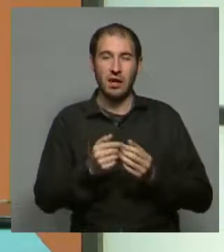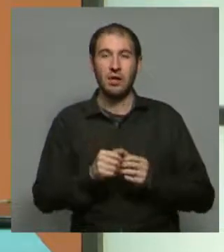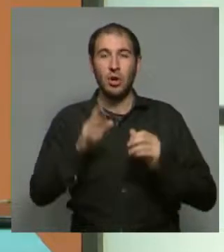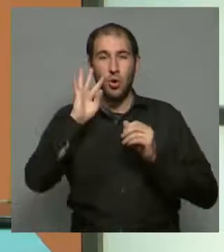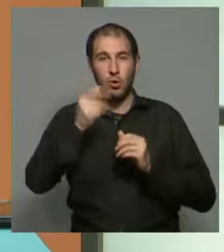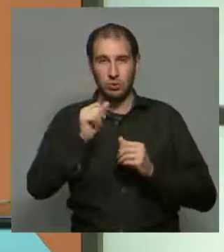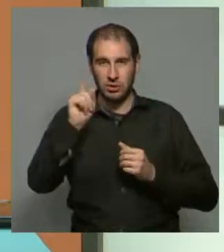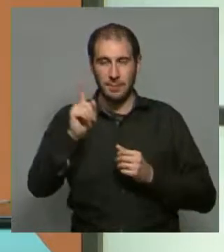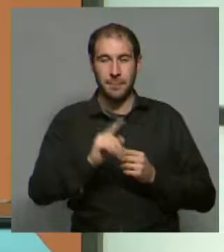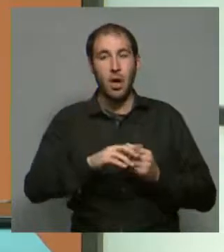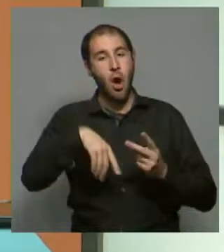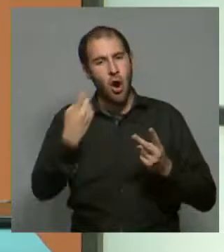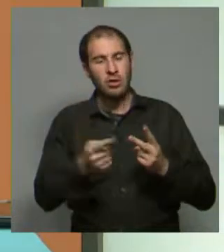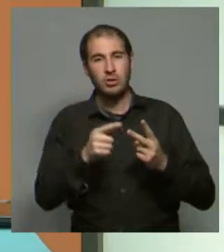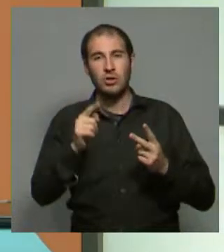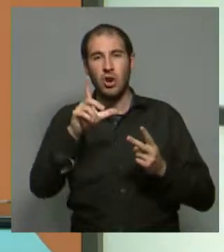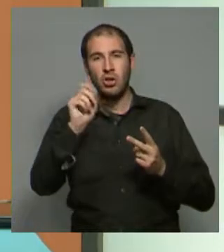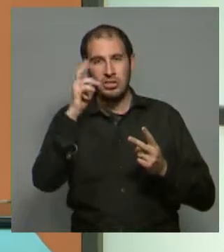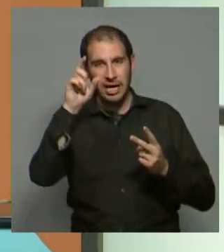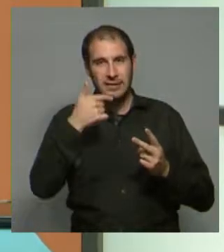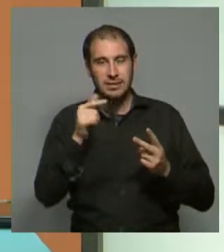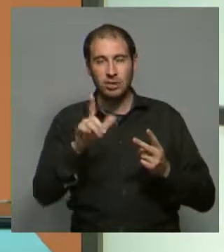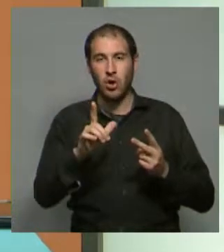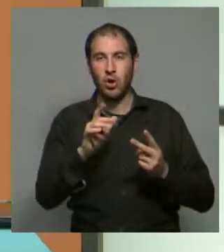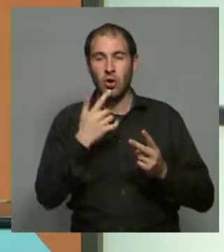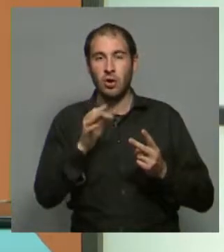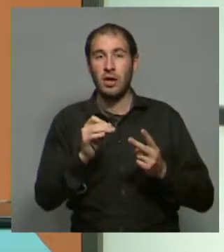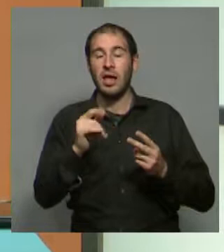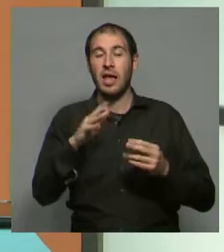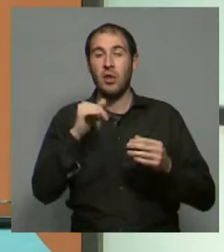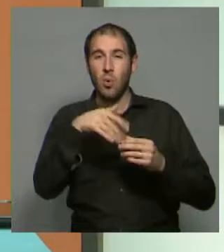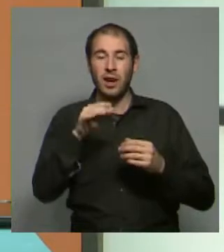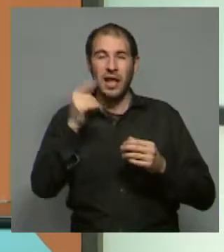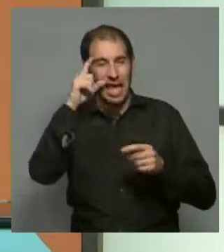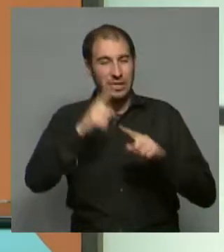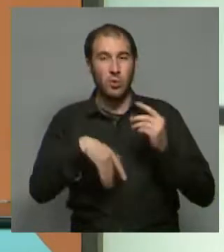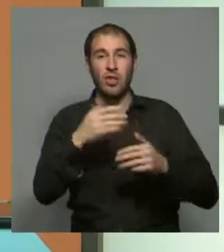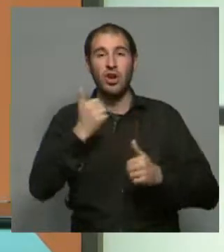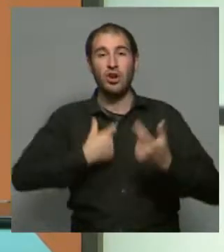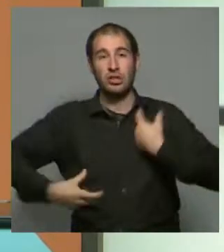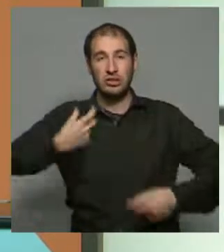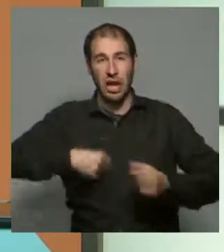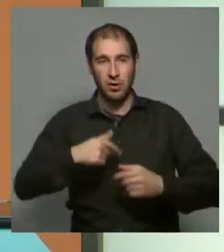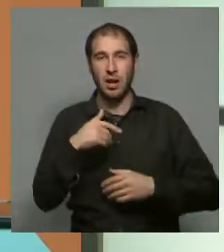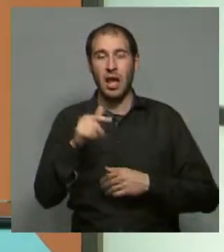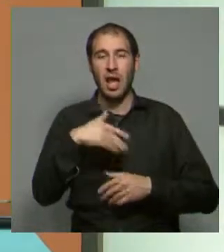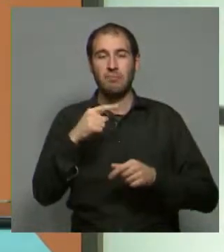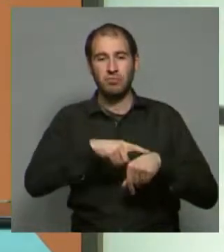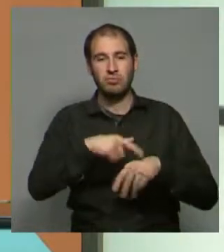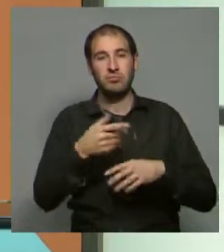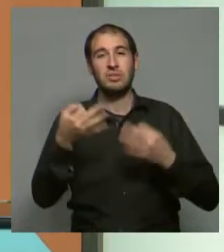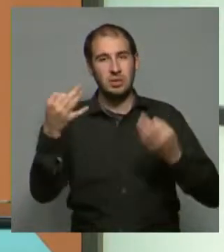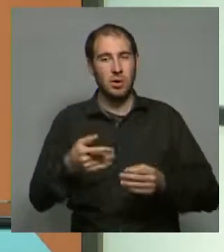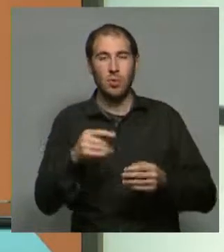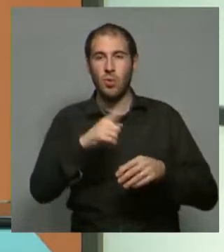en Rusia. Otro es Giovanni Lo Celso, el jugador del Paris Saint-Germain, ex jugador de Rosario Central, que van a tener sus minutos seguramente